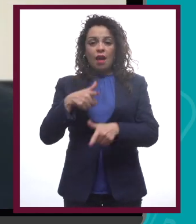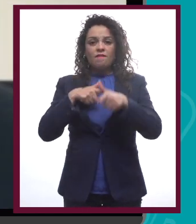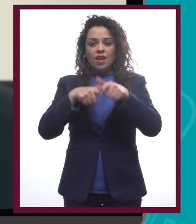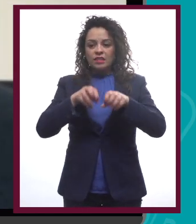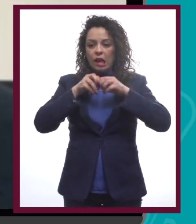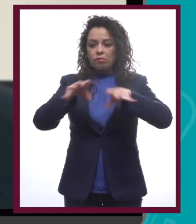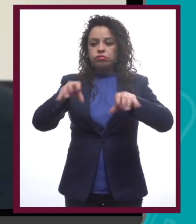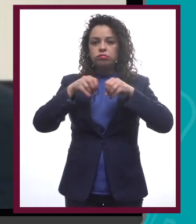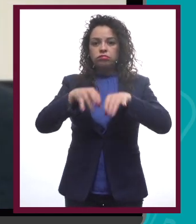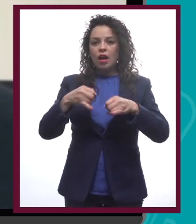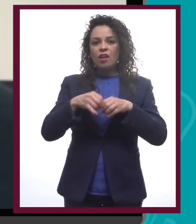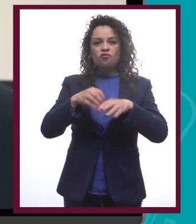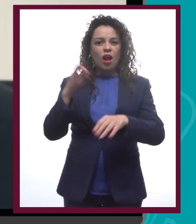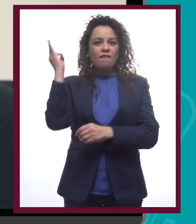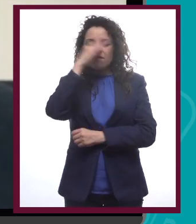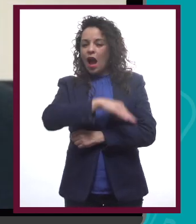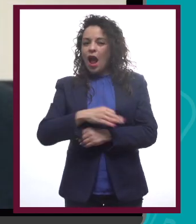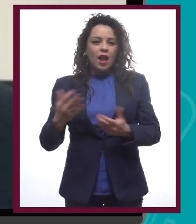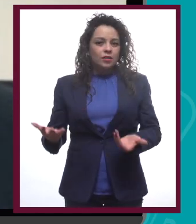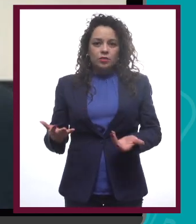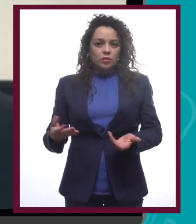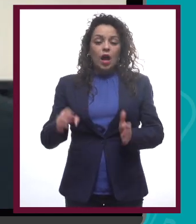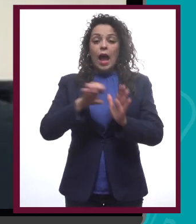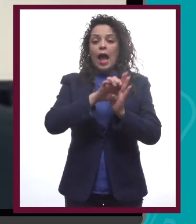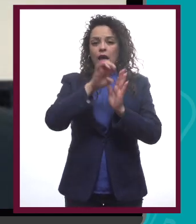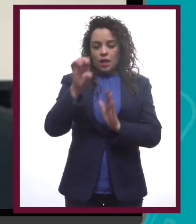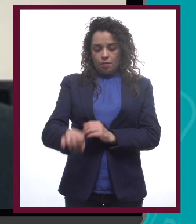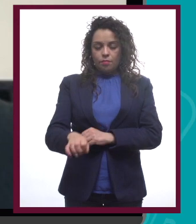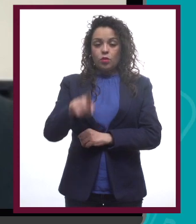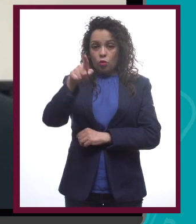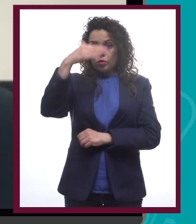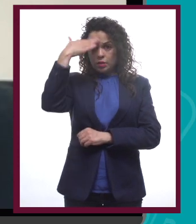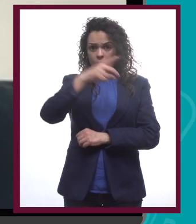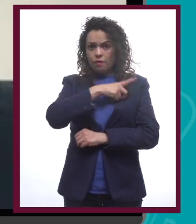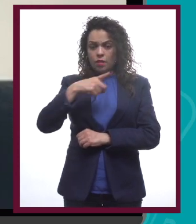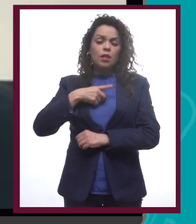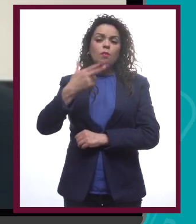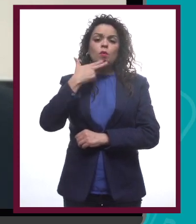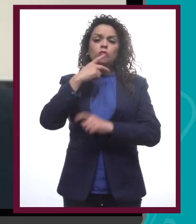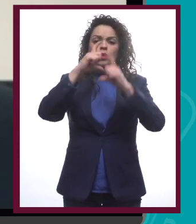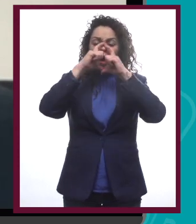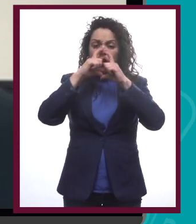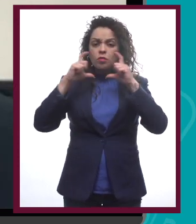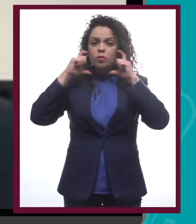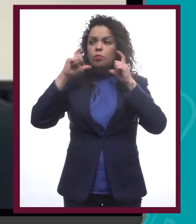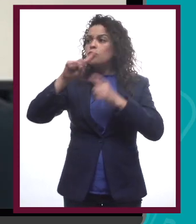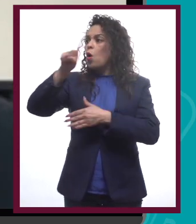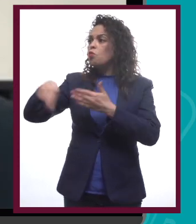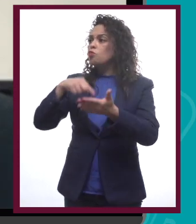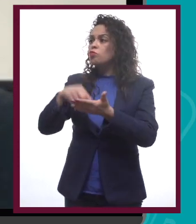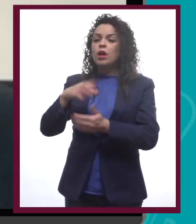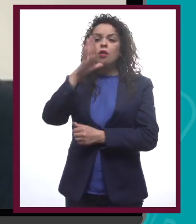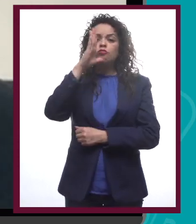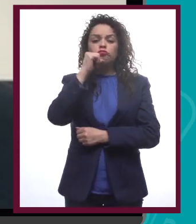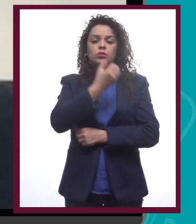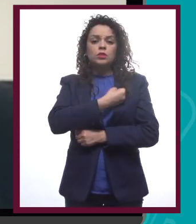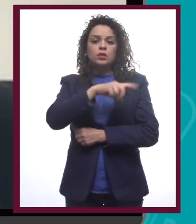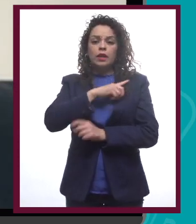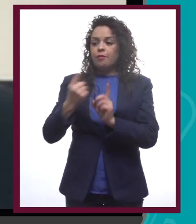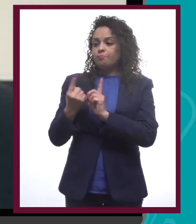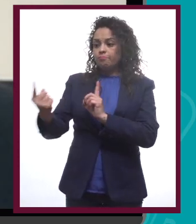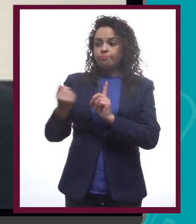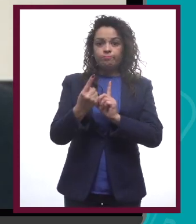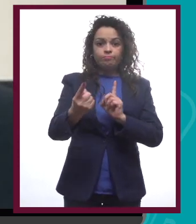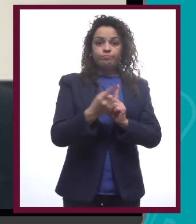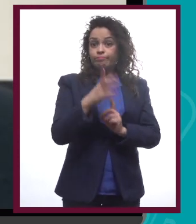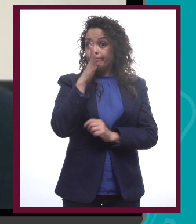la transmisión de las mentiras, así como hay que usar cubrebocas en espacios donde no se pueda garantizar